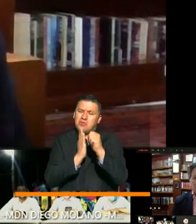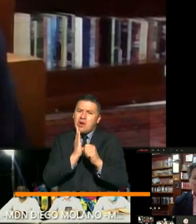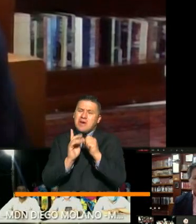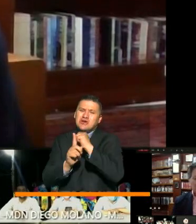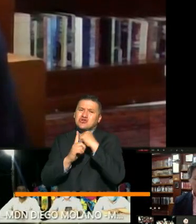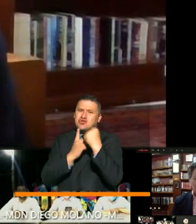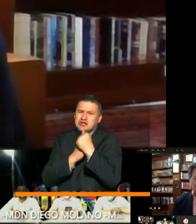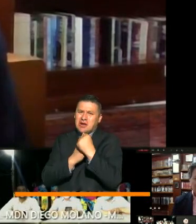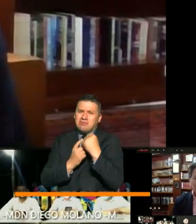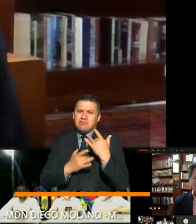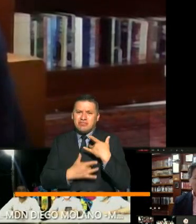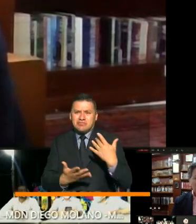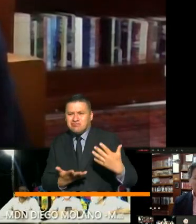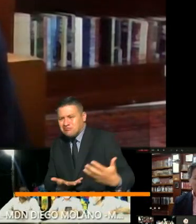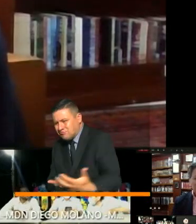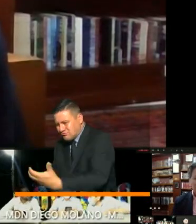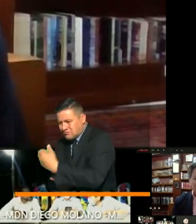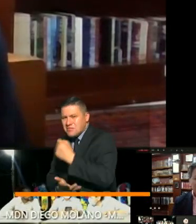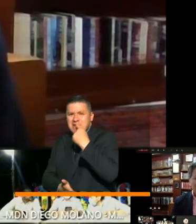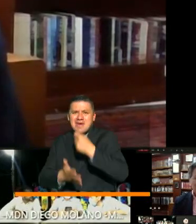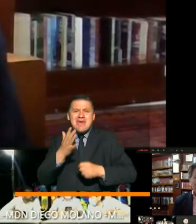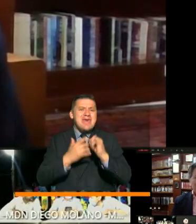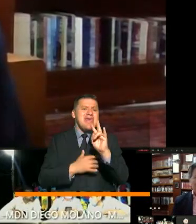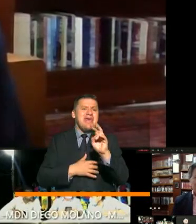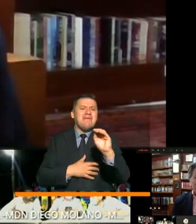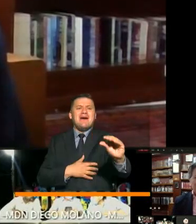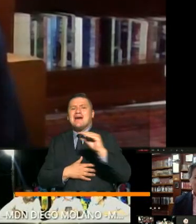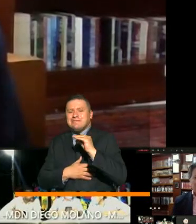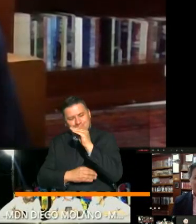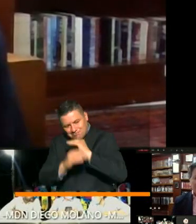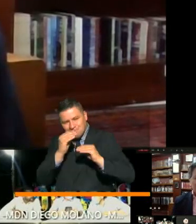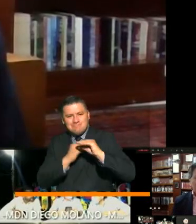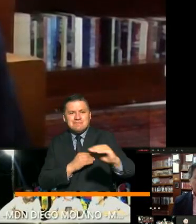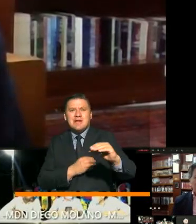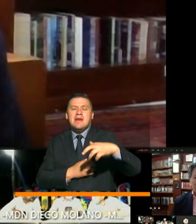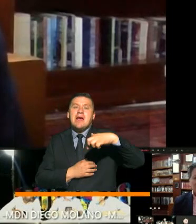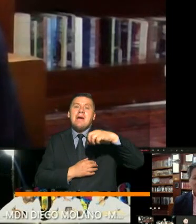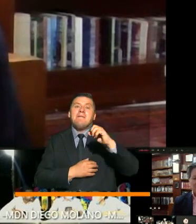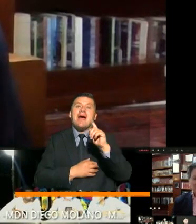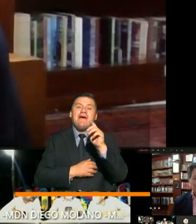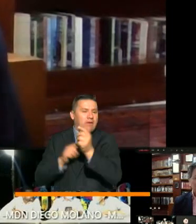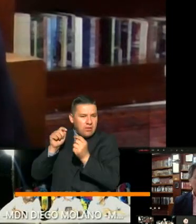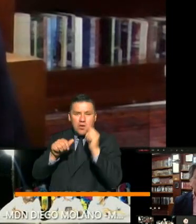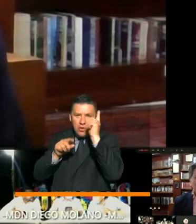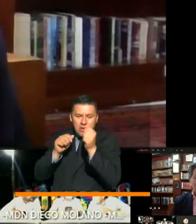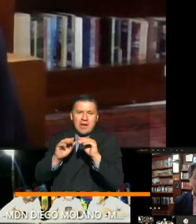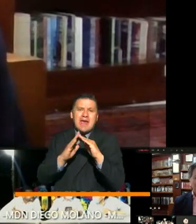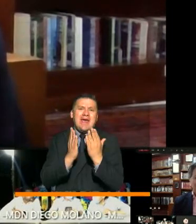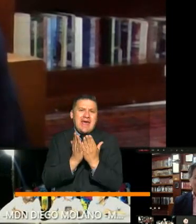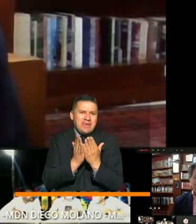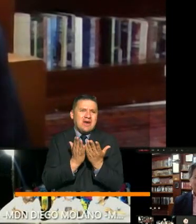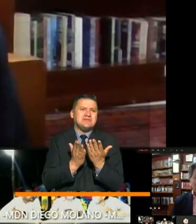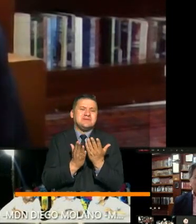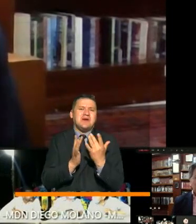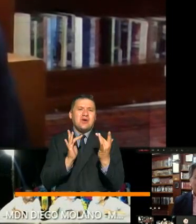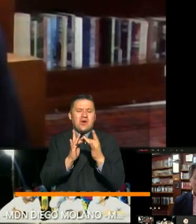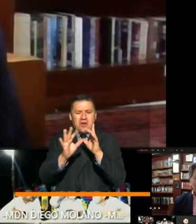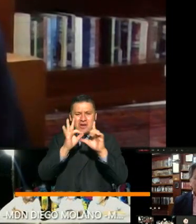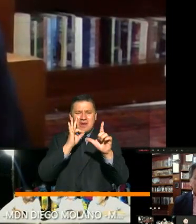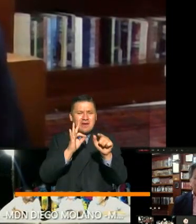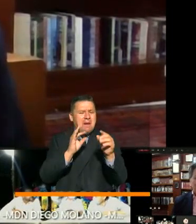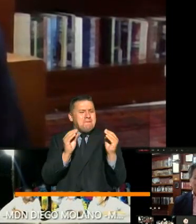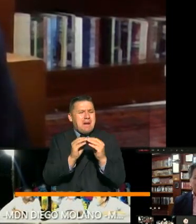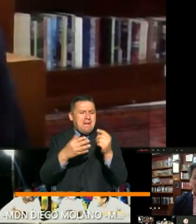programas como Ingreso Solidario, la devolución de IVA, el PAEF, la educación gratuita, la conectividad,